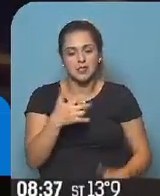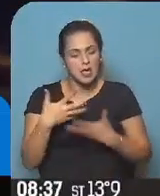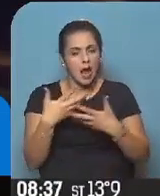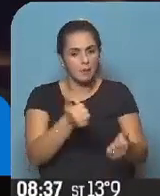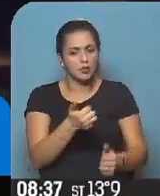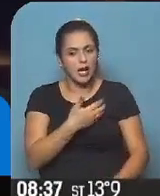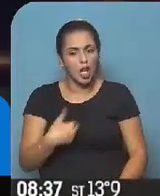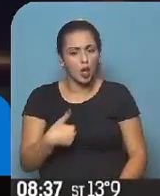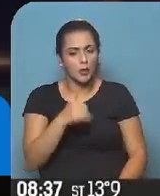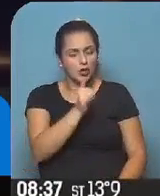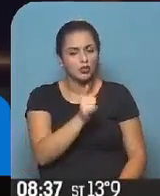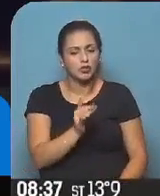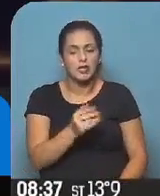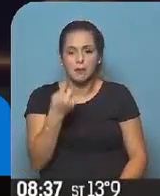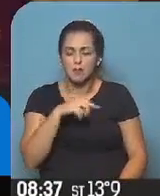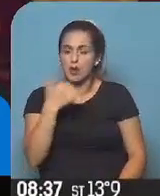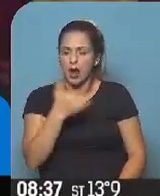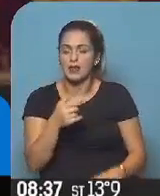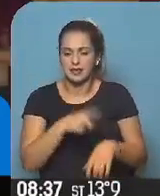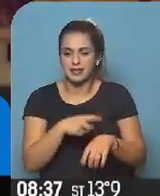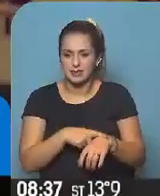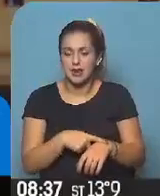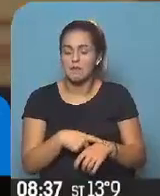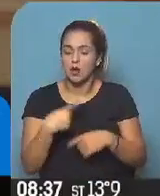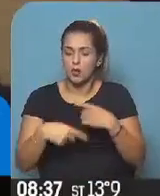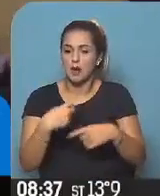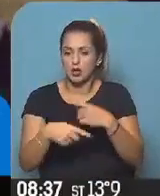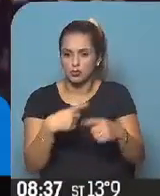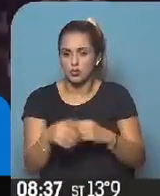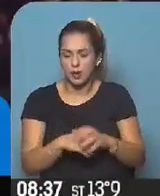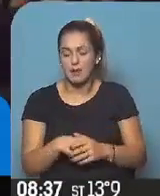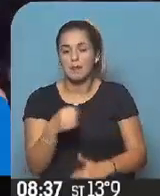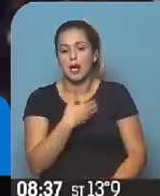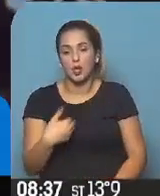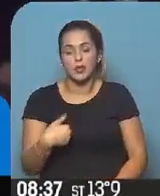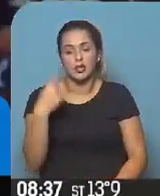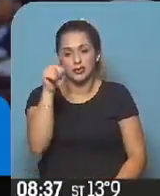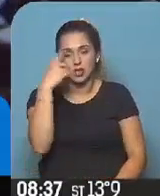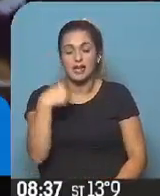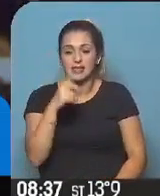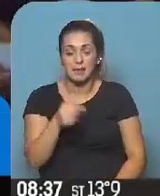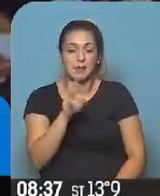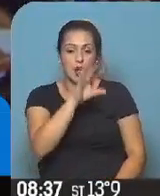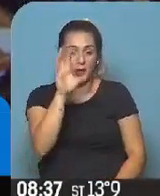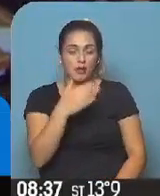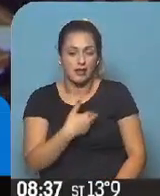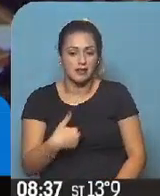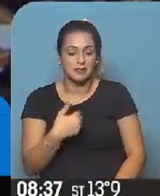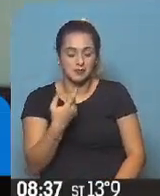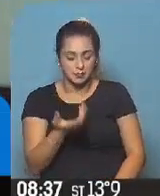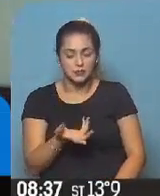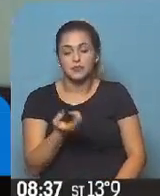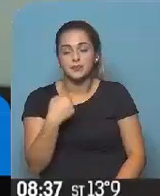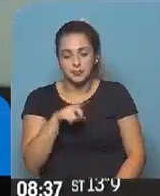aún queda mucho tiempo de gestión tanto para el gobierno nacional como para los gobernadores y